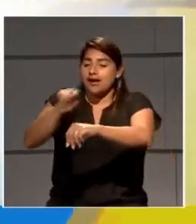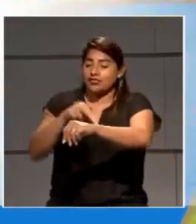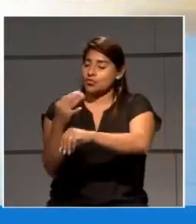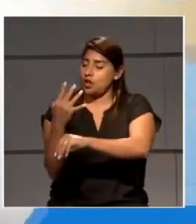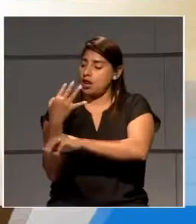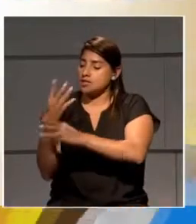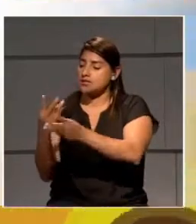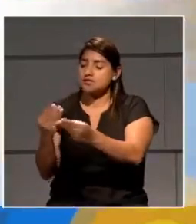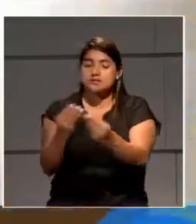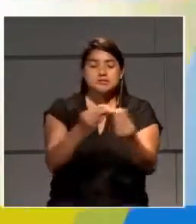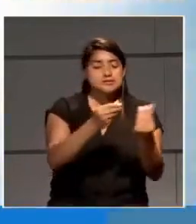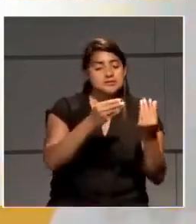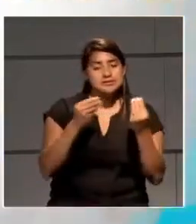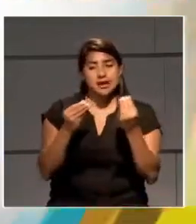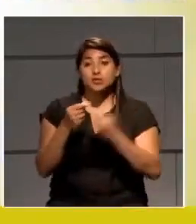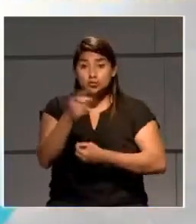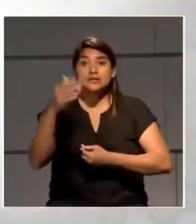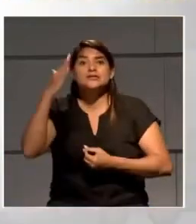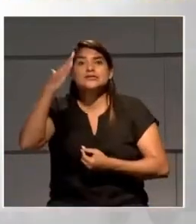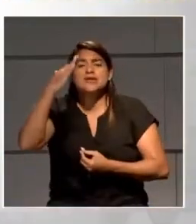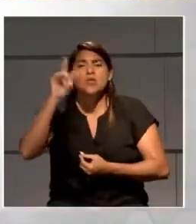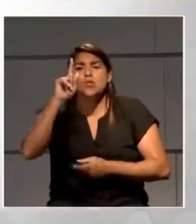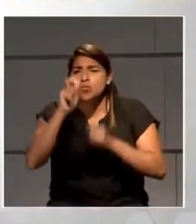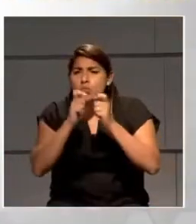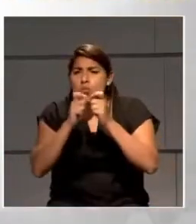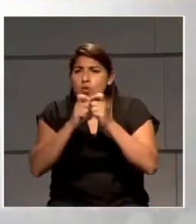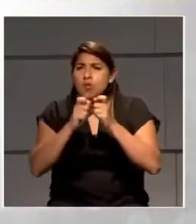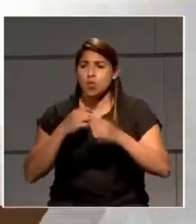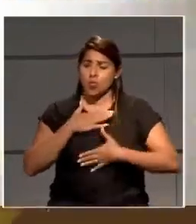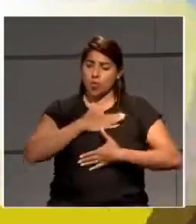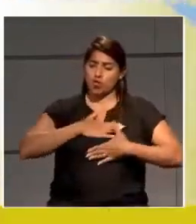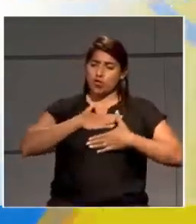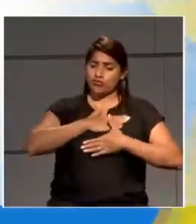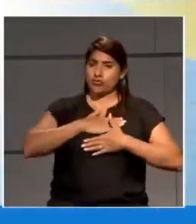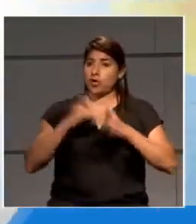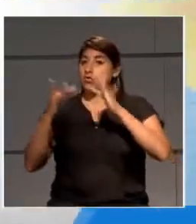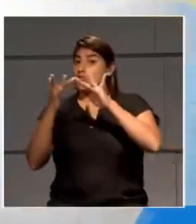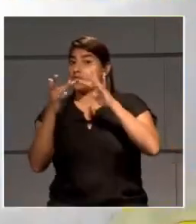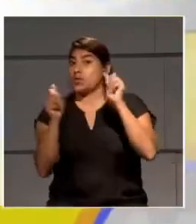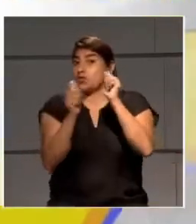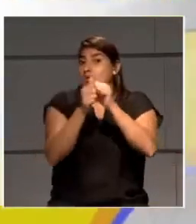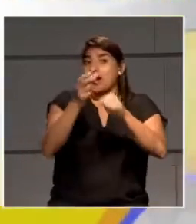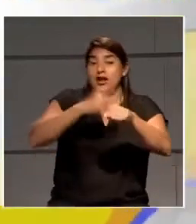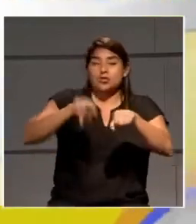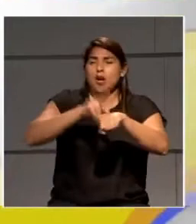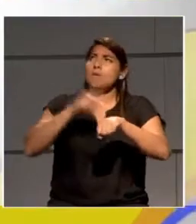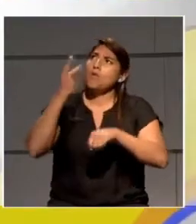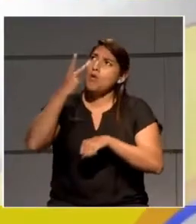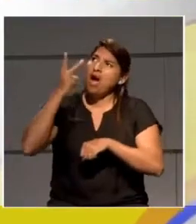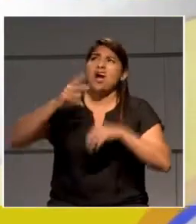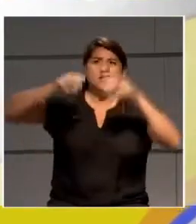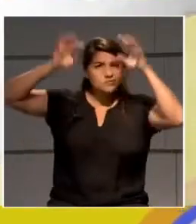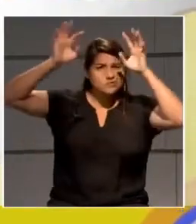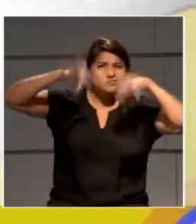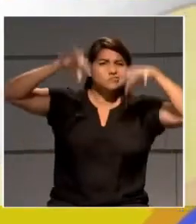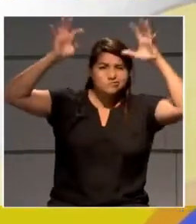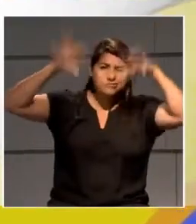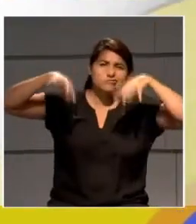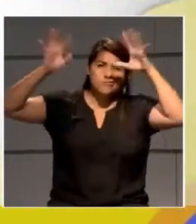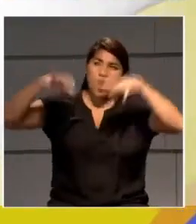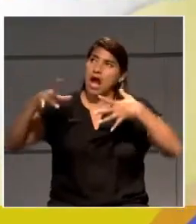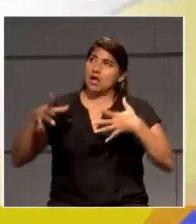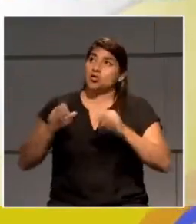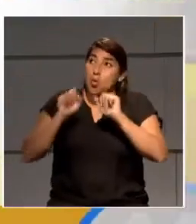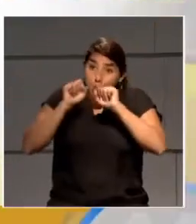naturaleza. Sí, Plug, ¿sabes una ¿y cosa? ¿Y estos días cómo ha disfrutado del contacto con la naturaleza? ¿Usted? Bueno, llueve mucho. Entonces,